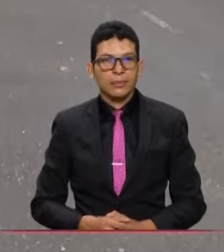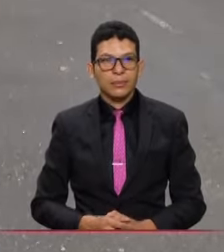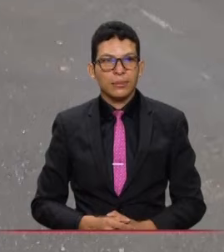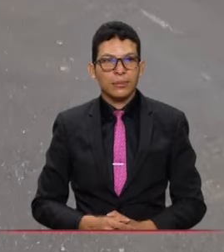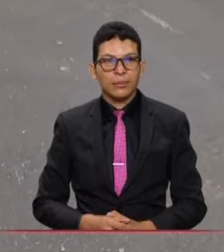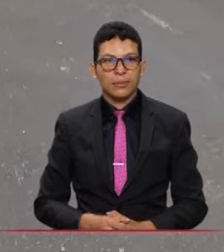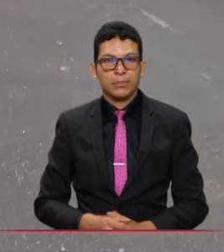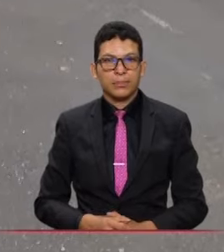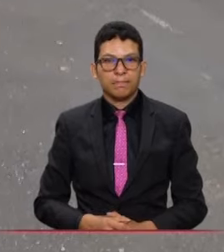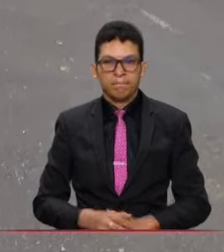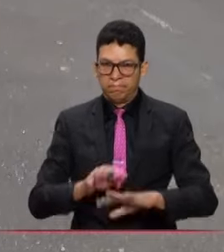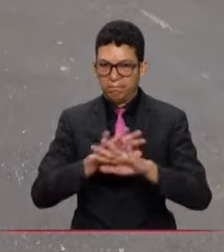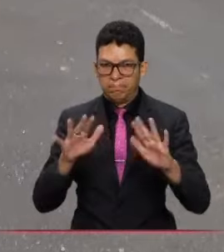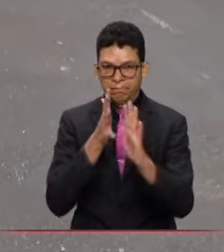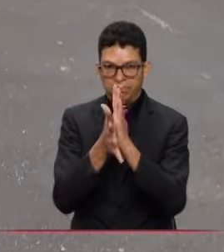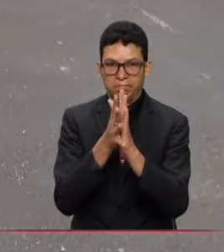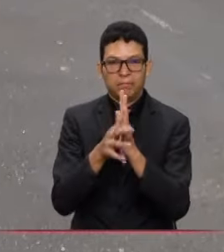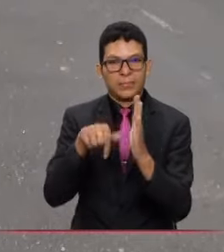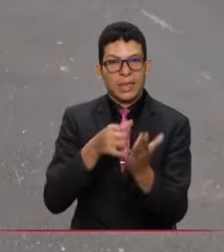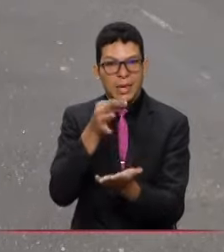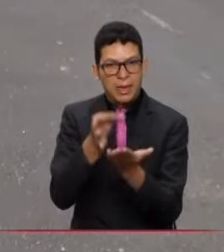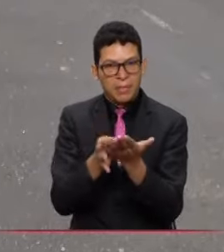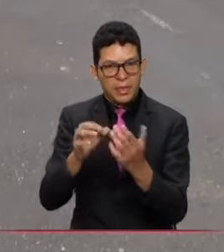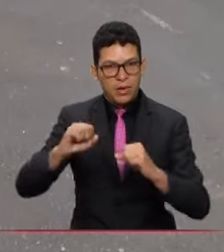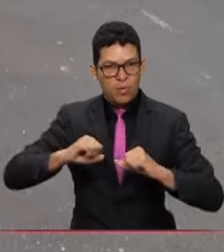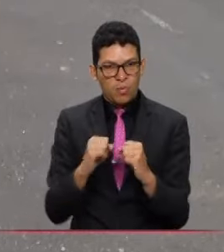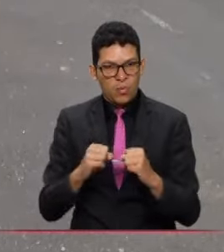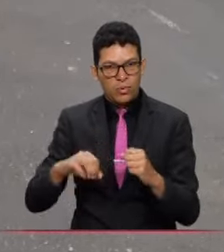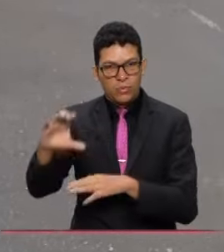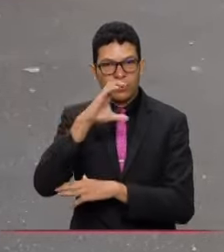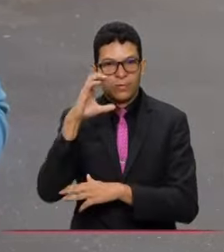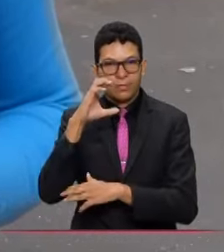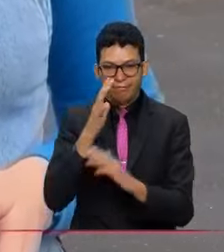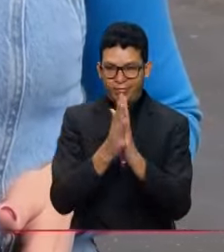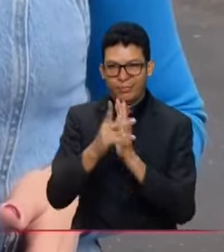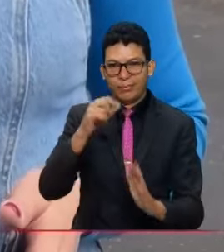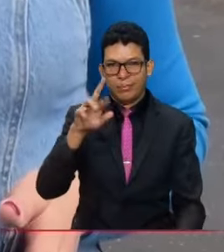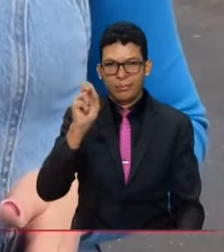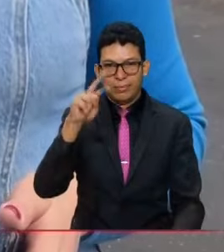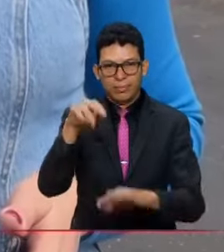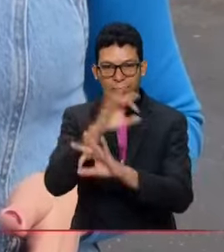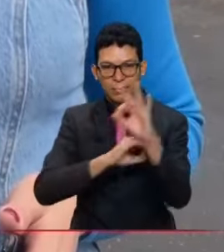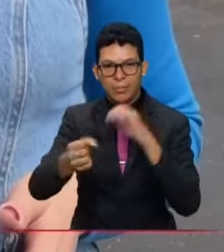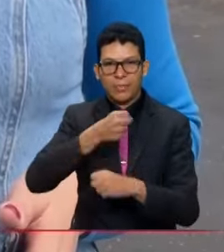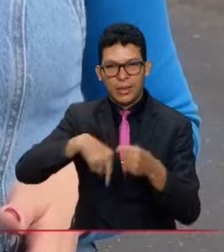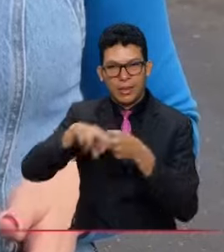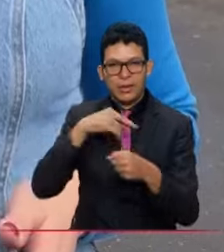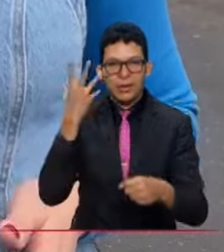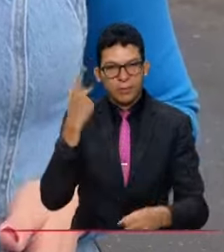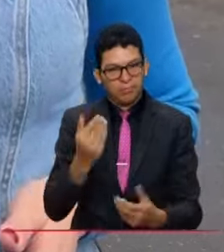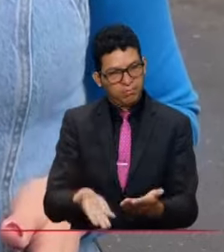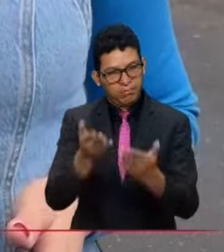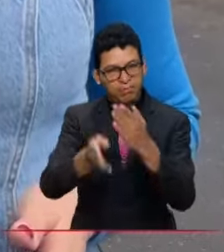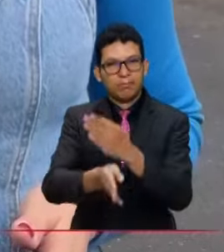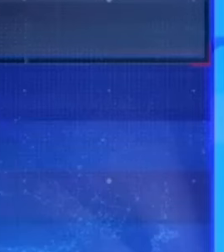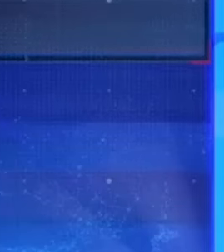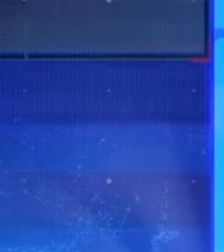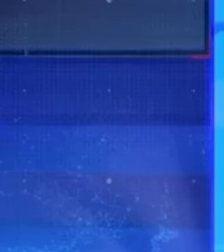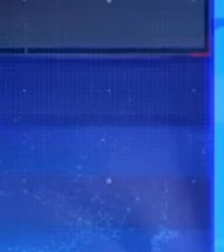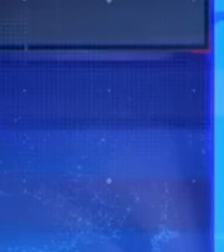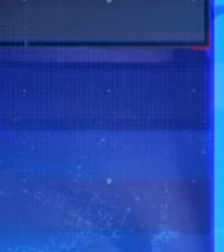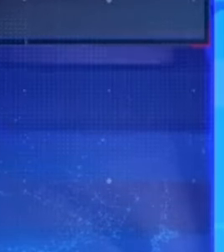c16 es toda la información desde la capital de nuestro país Este es un informe de Karen López para telepacífico noticias la región todo los días ustedes tienen